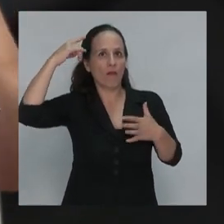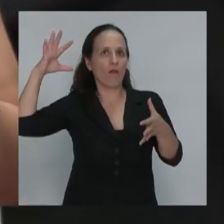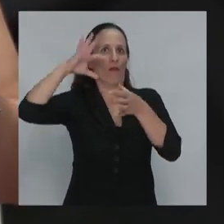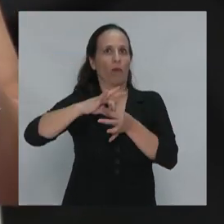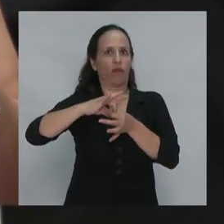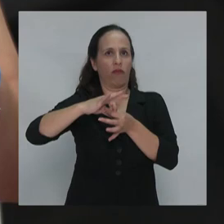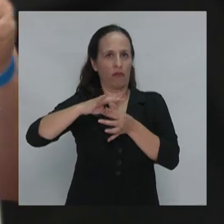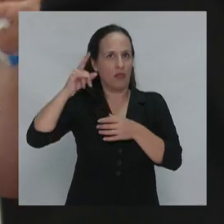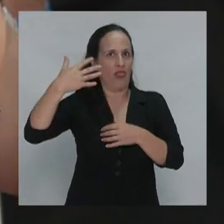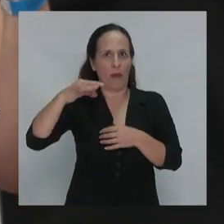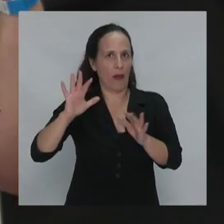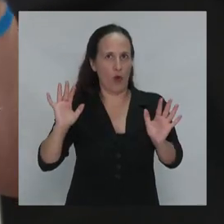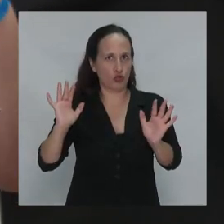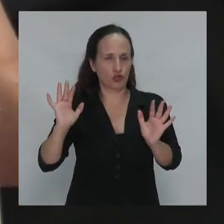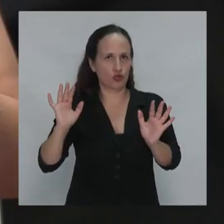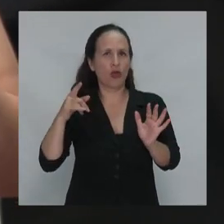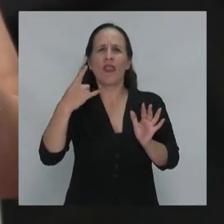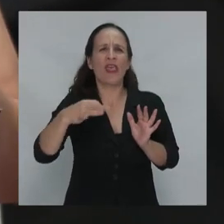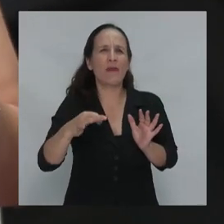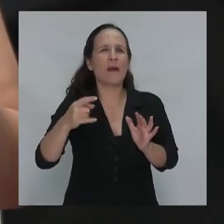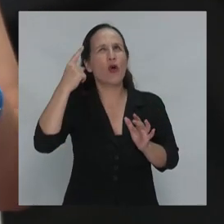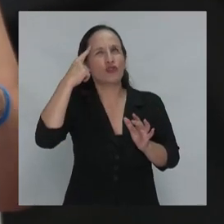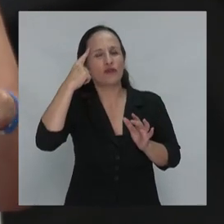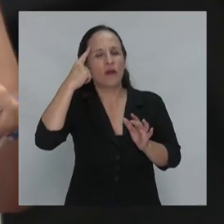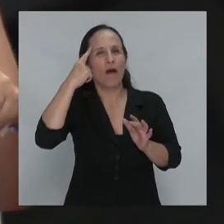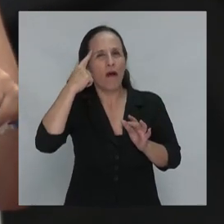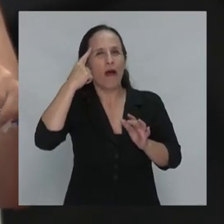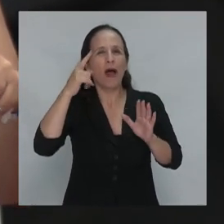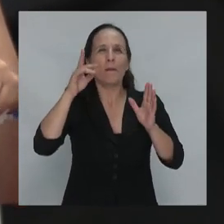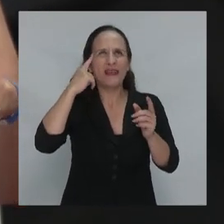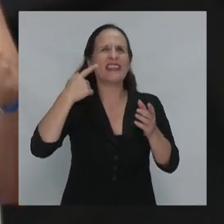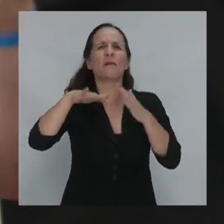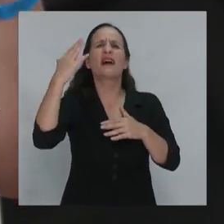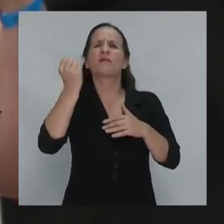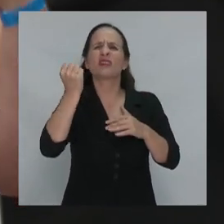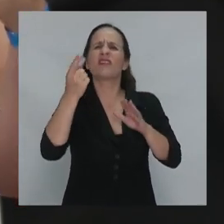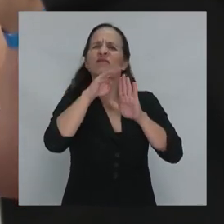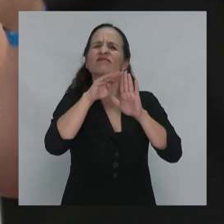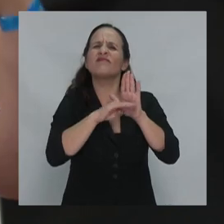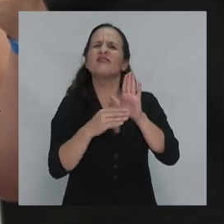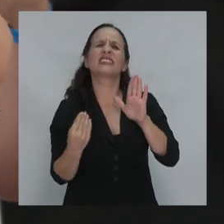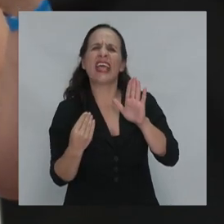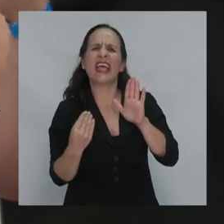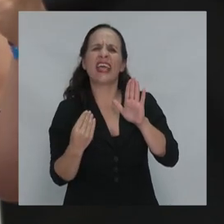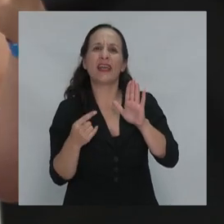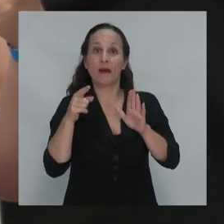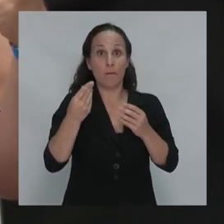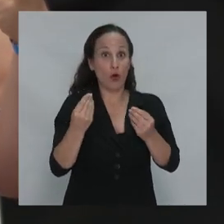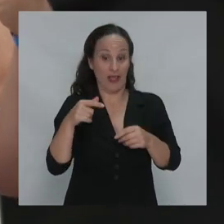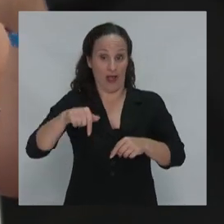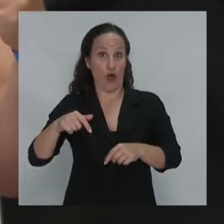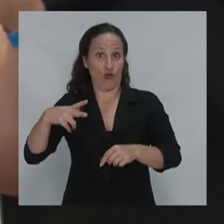dominio de las jerarquías. Nosotros tenemos que ser capaces de deconstruir esas jerarquías, porque ese 1% que se lleva la